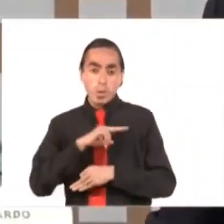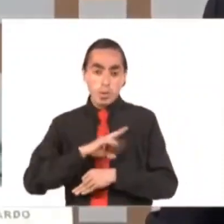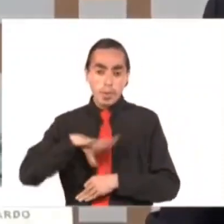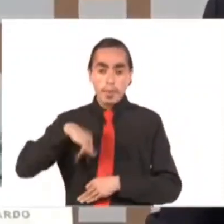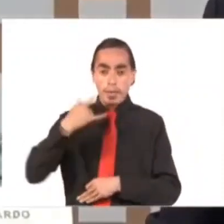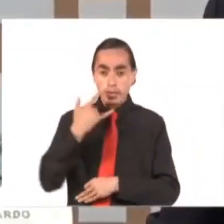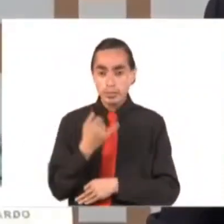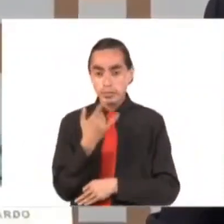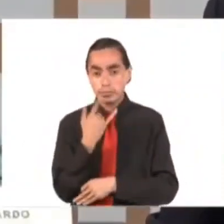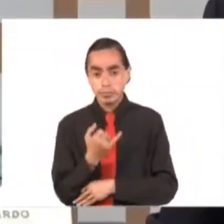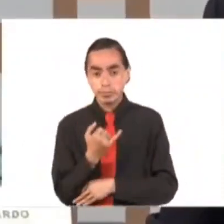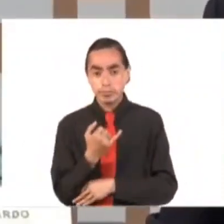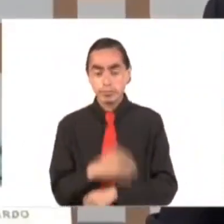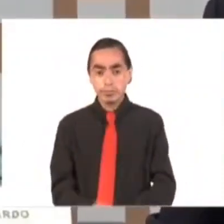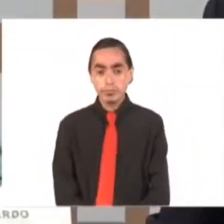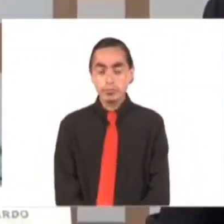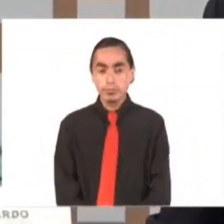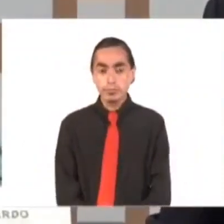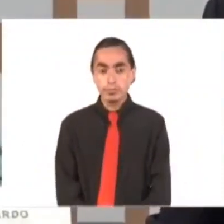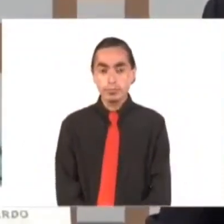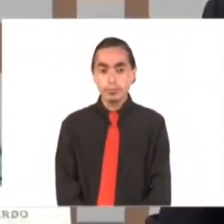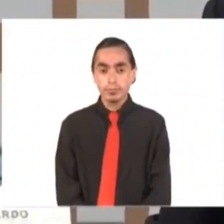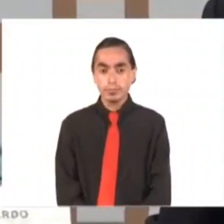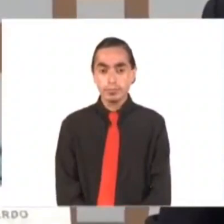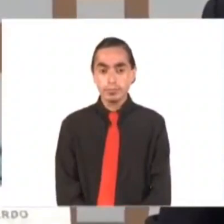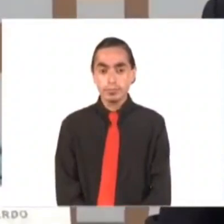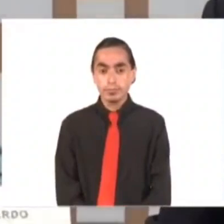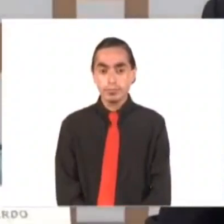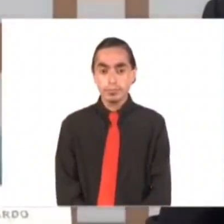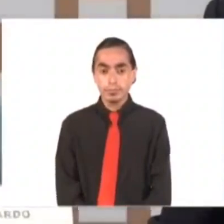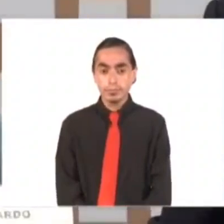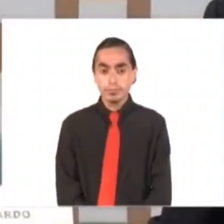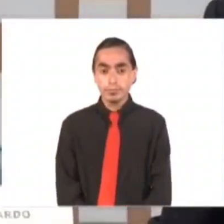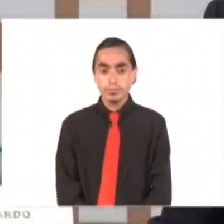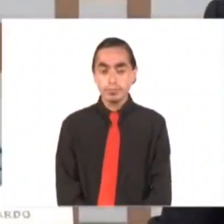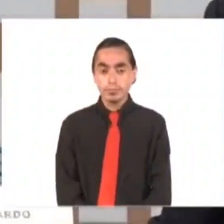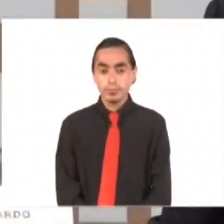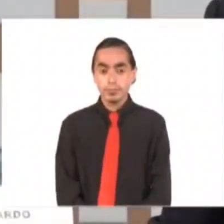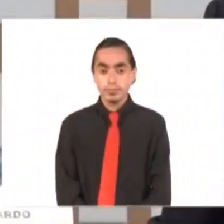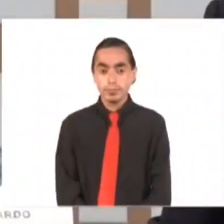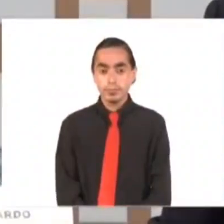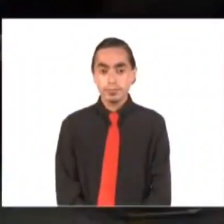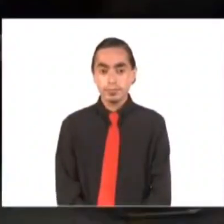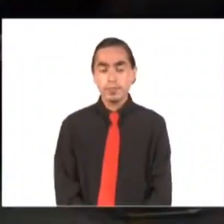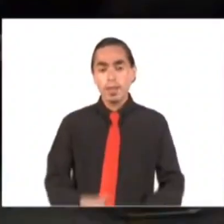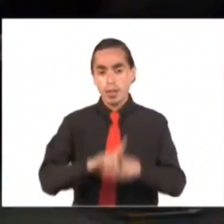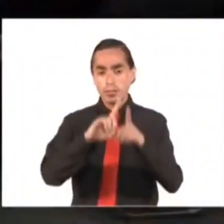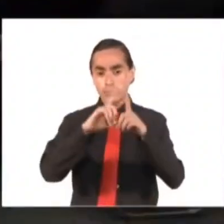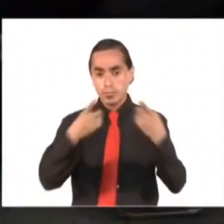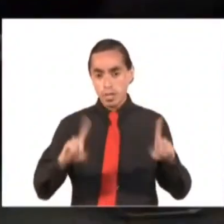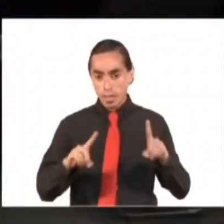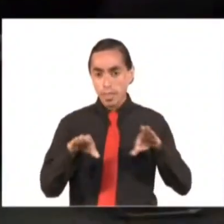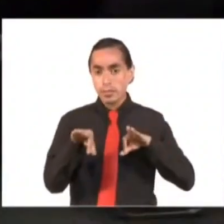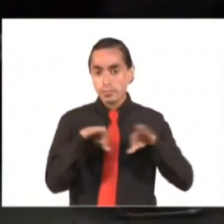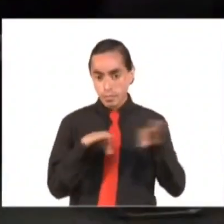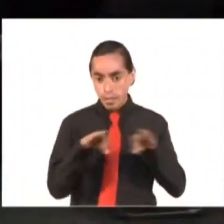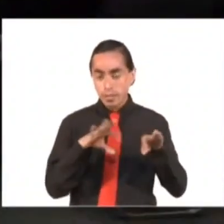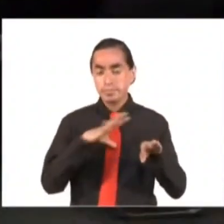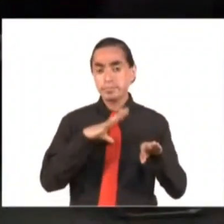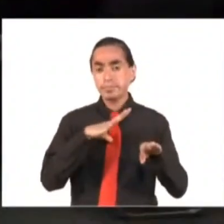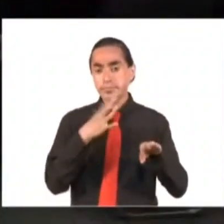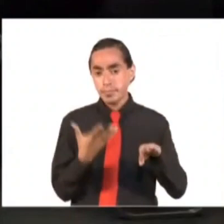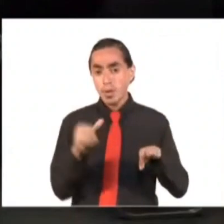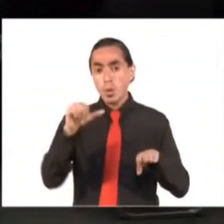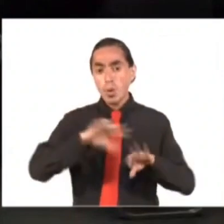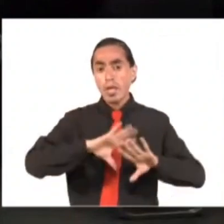solamente fortuito, sino tiene que ver con un desarrollo tanto en temas laborales. Hoy tenemos uno